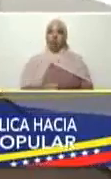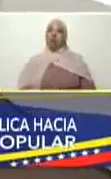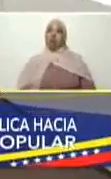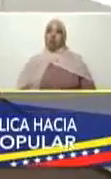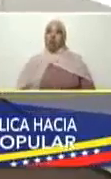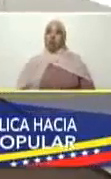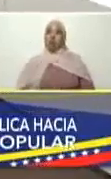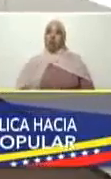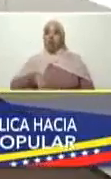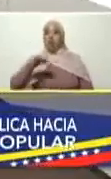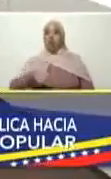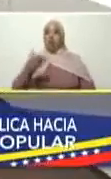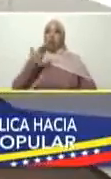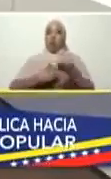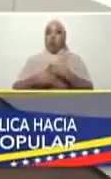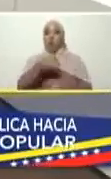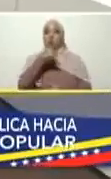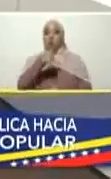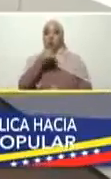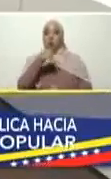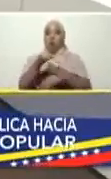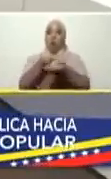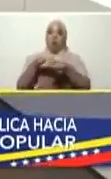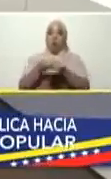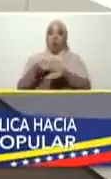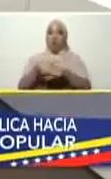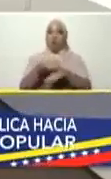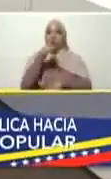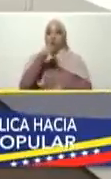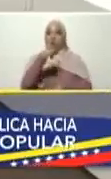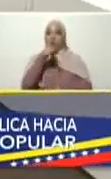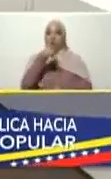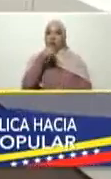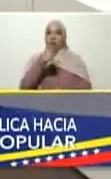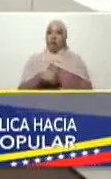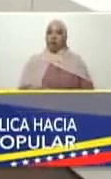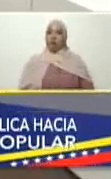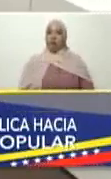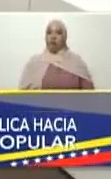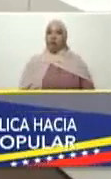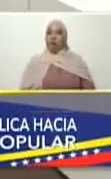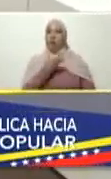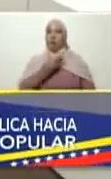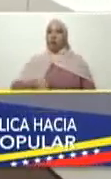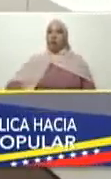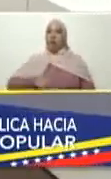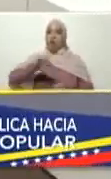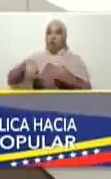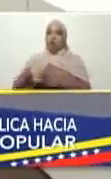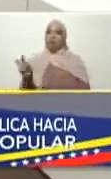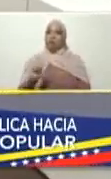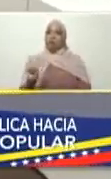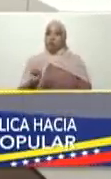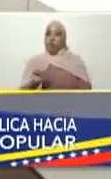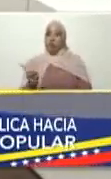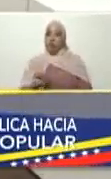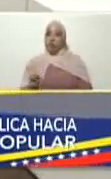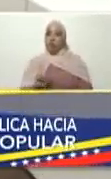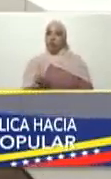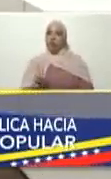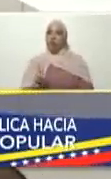Correcto. Yo he estado conversando con el ministro, compañero Jorge Arriaza, que viene recorriendo el país,